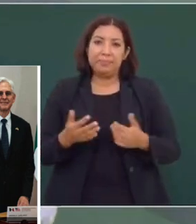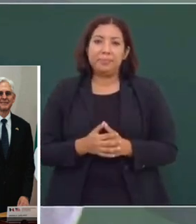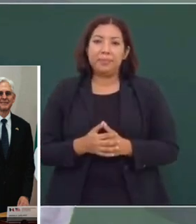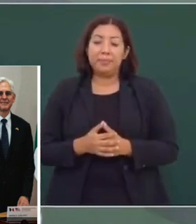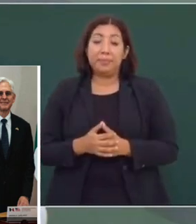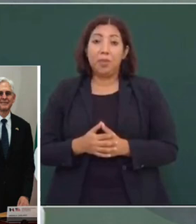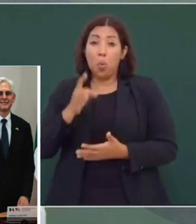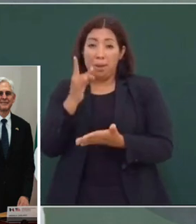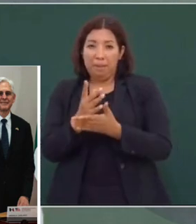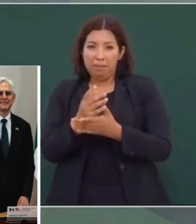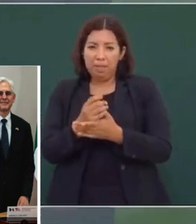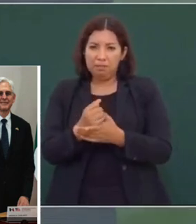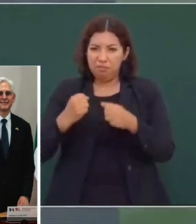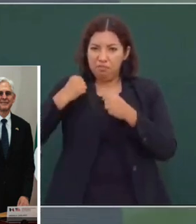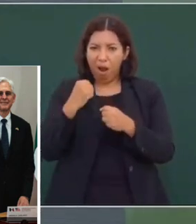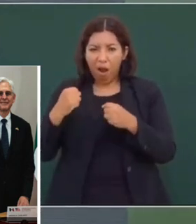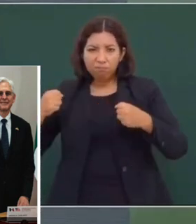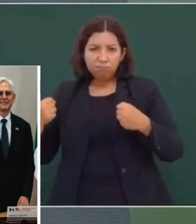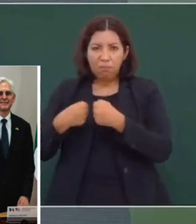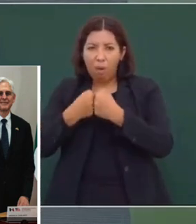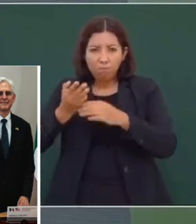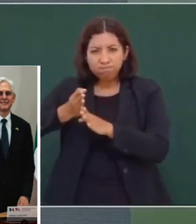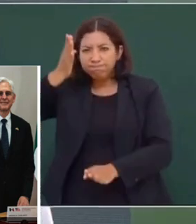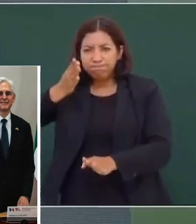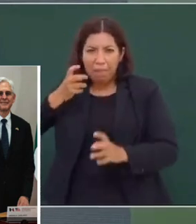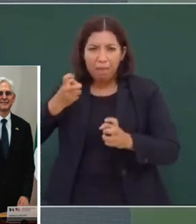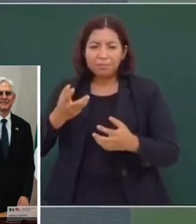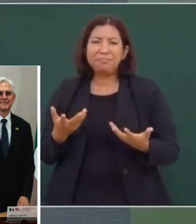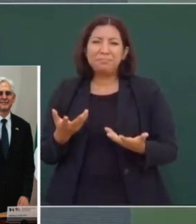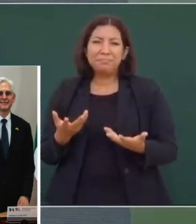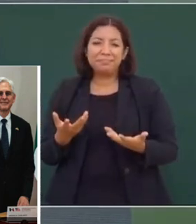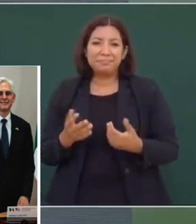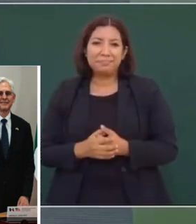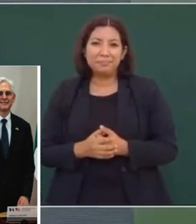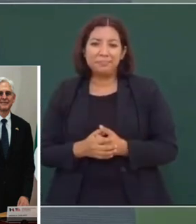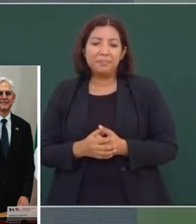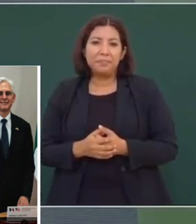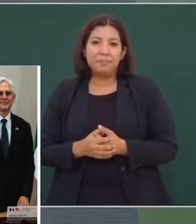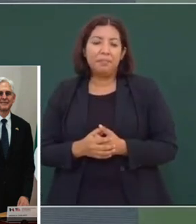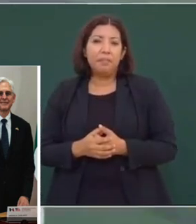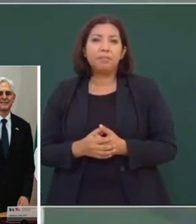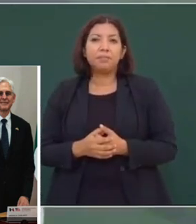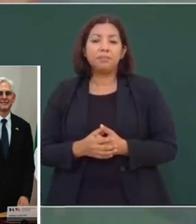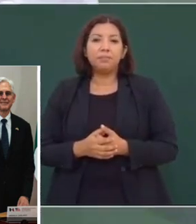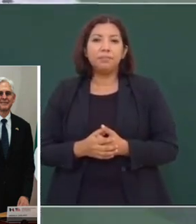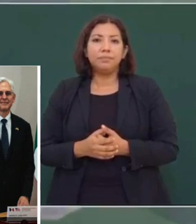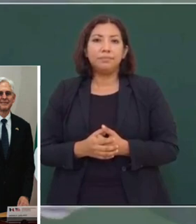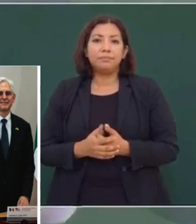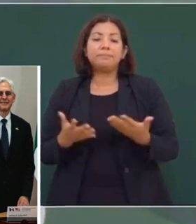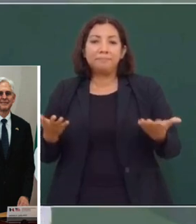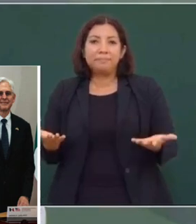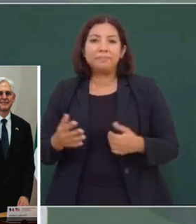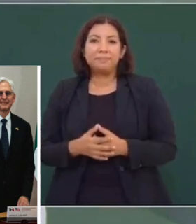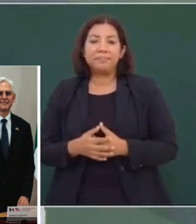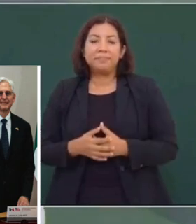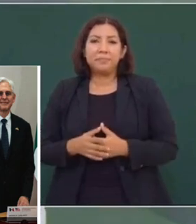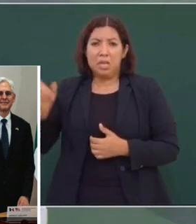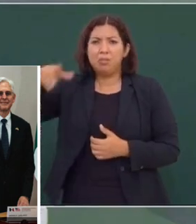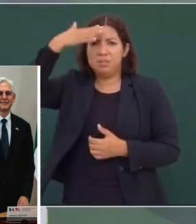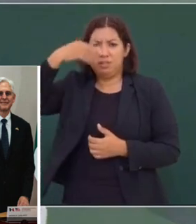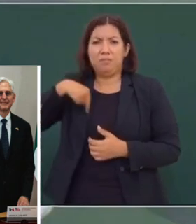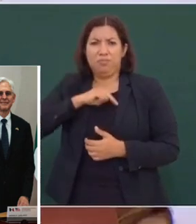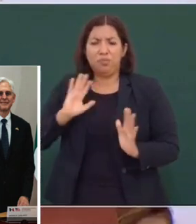medidas coercitivas, reteniendo gente, con barreras, con muros, militarizando la frontera. Ya saben ellos muy bien cuál es nuestra